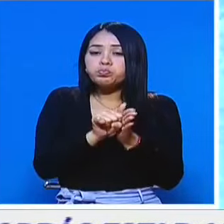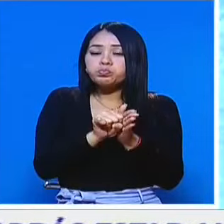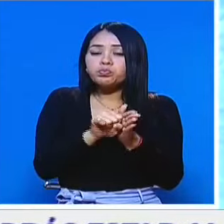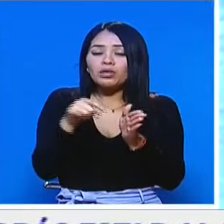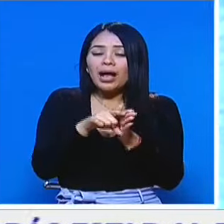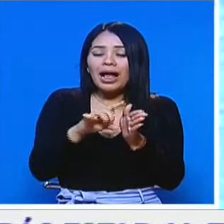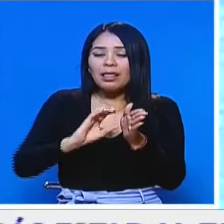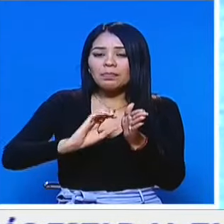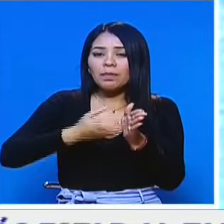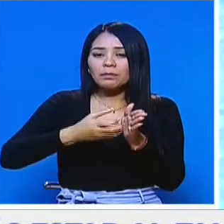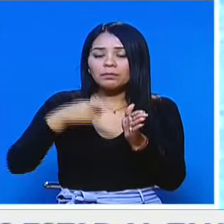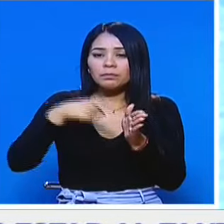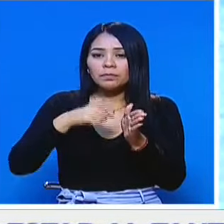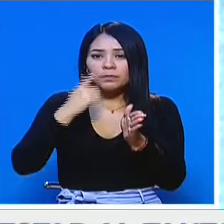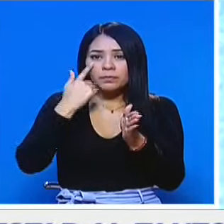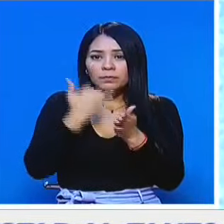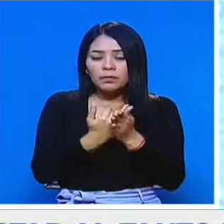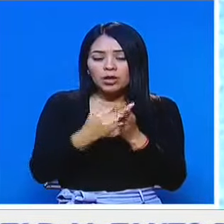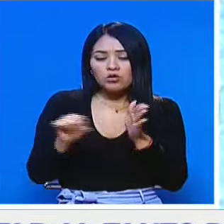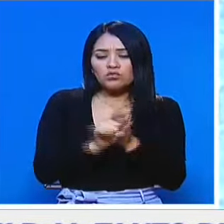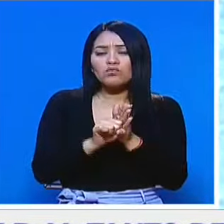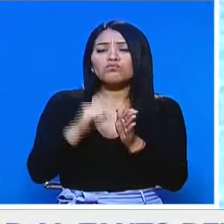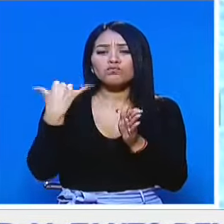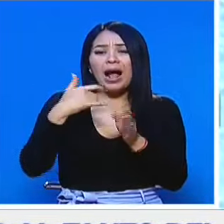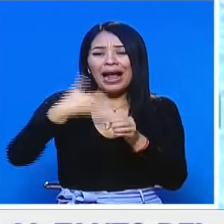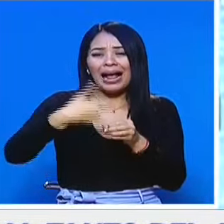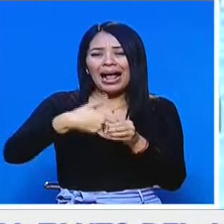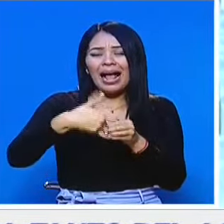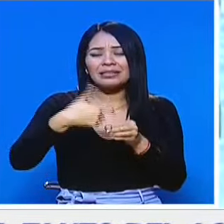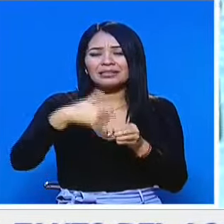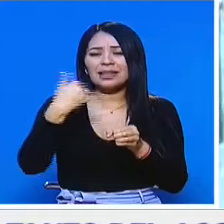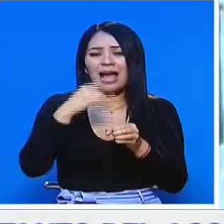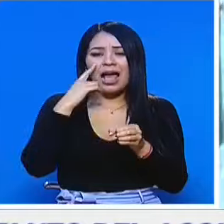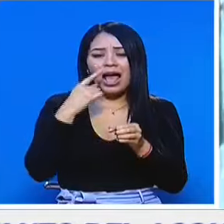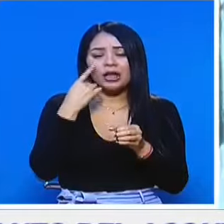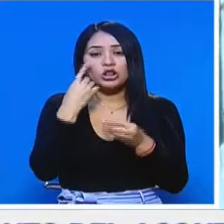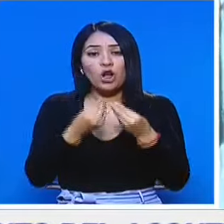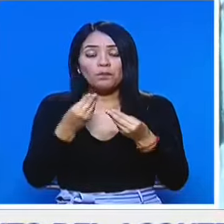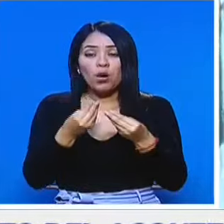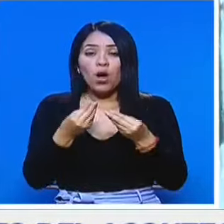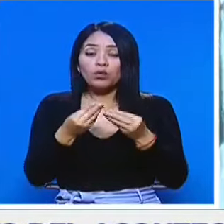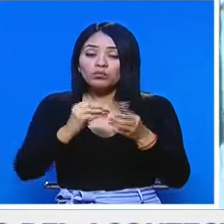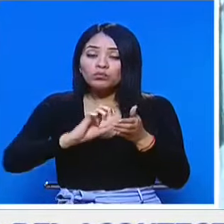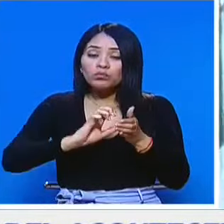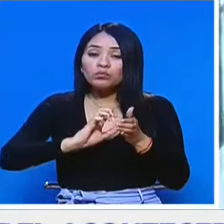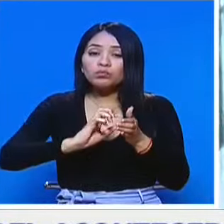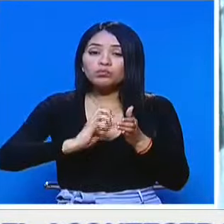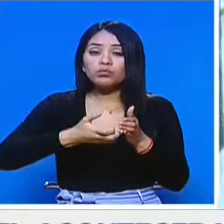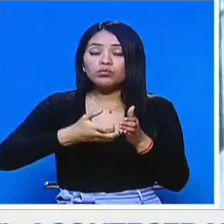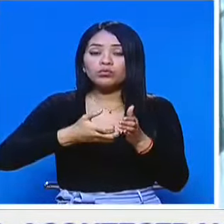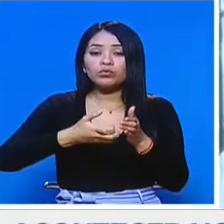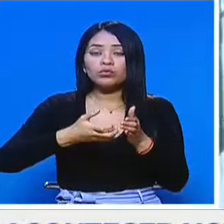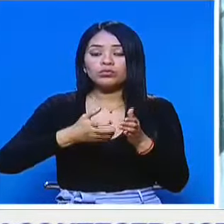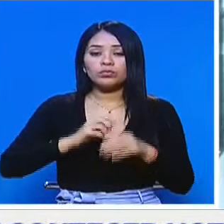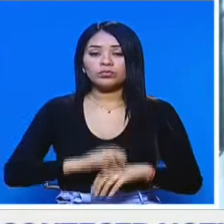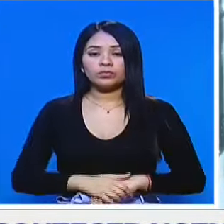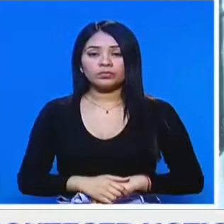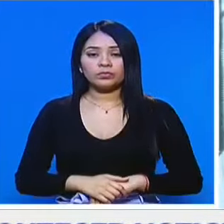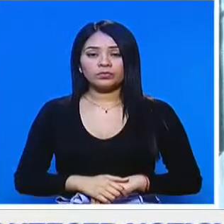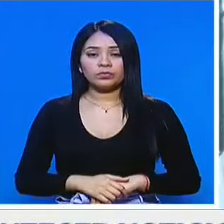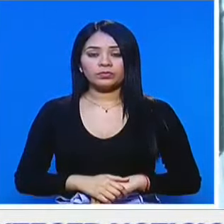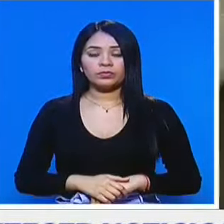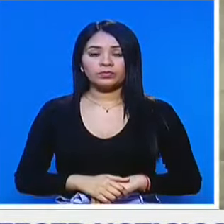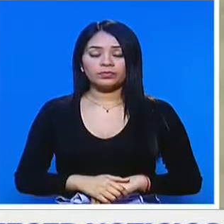con sobrepresión, se activa y va a liberar solamente el producto de sobrepresión. Y luego la válvula vuelve a cerrar. Es una válvula